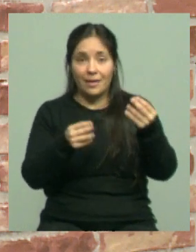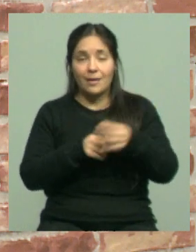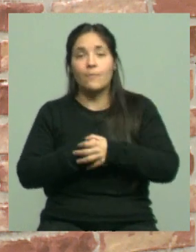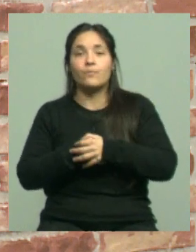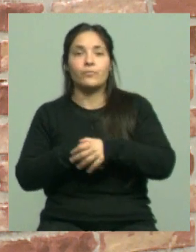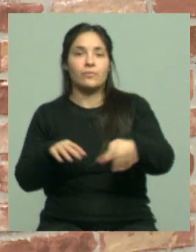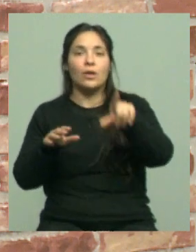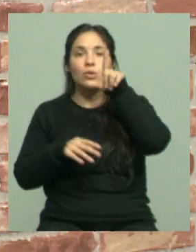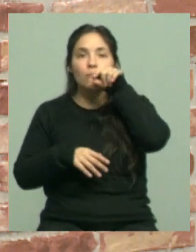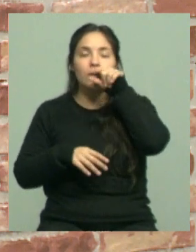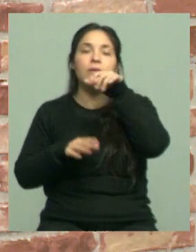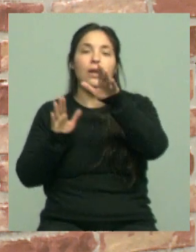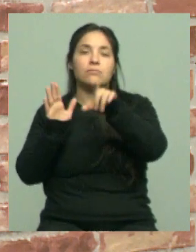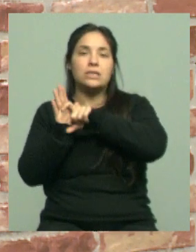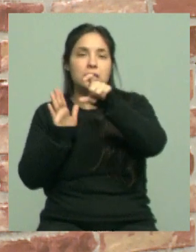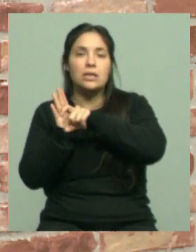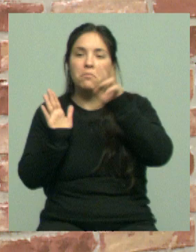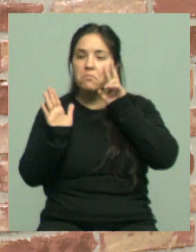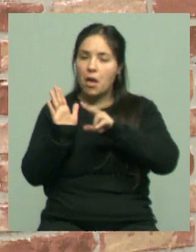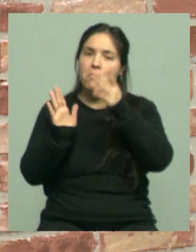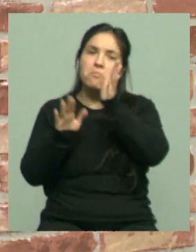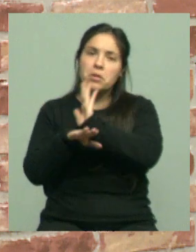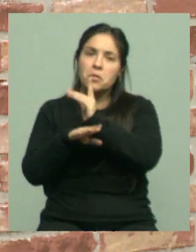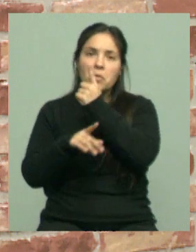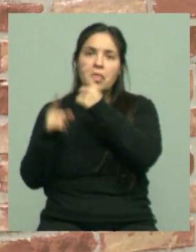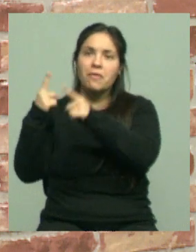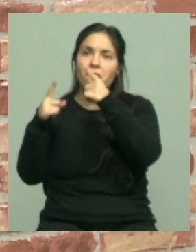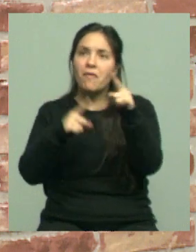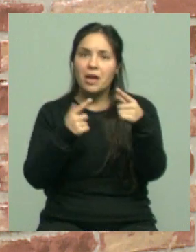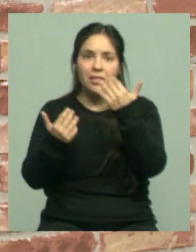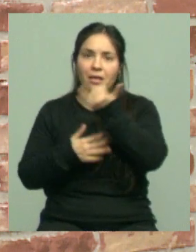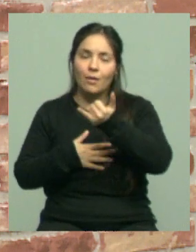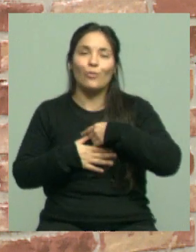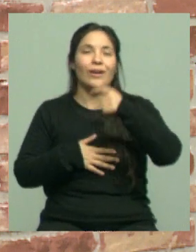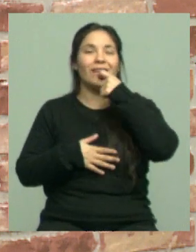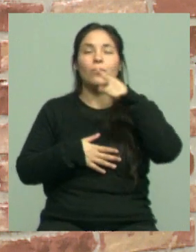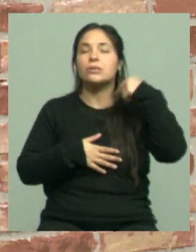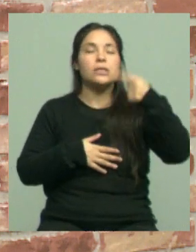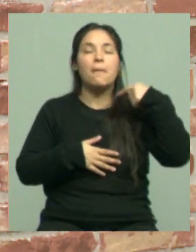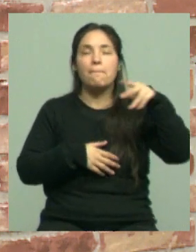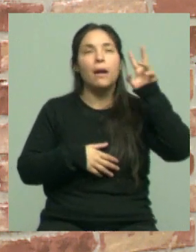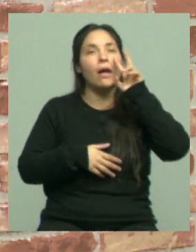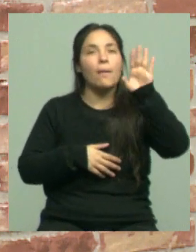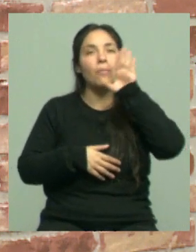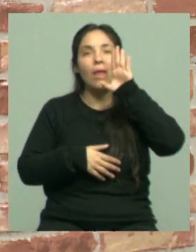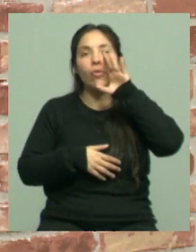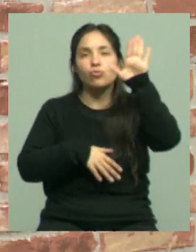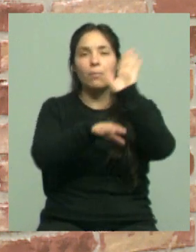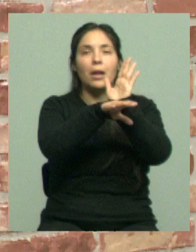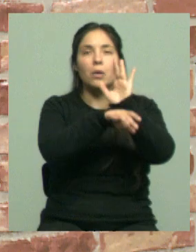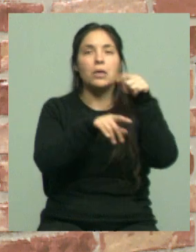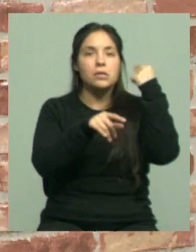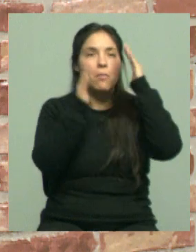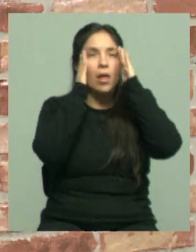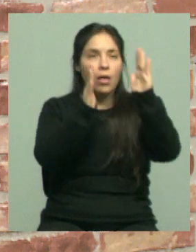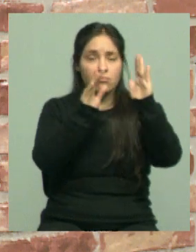descubrir producciones de otras partes del mundo. Nosotros hemos consumido mucho Hollywood en esta parte del mundo y descubrir sí. que hay buenas producciones y que hay